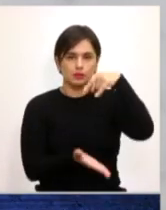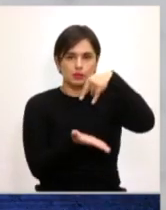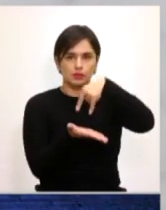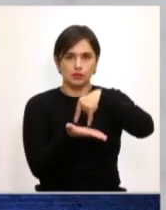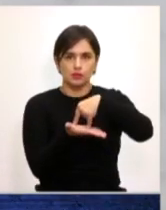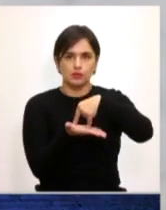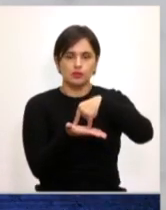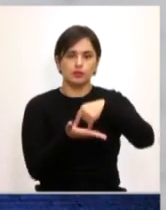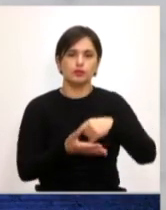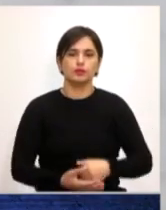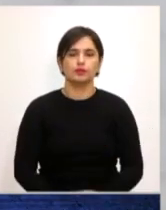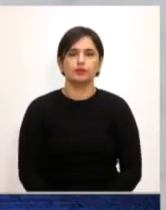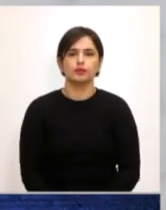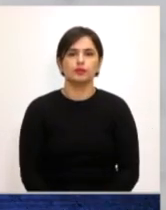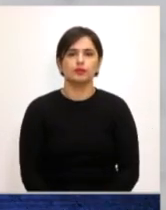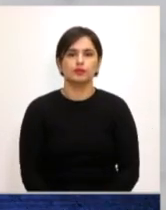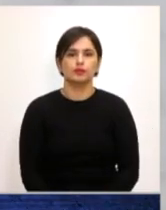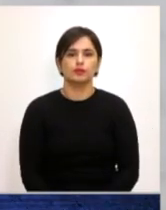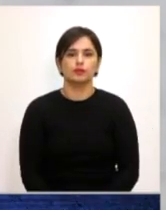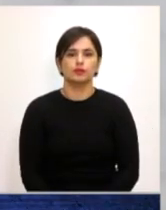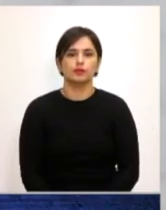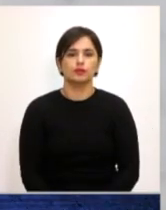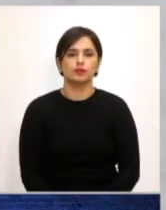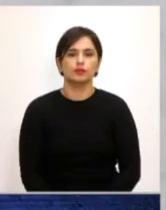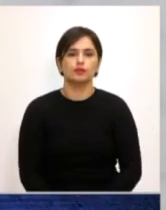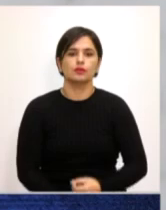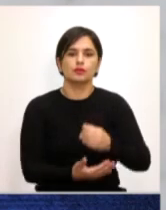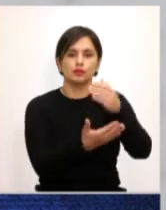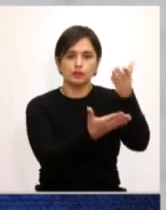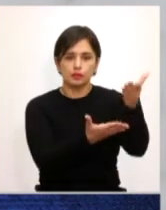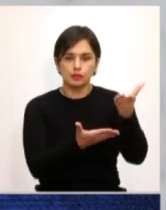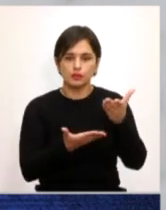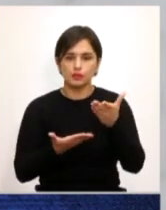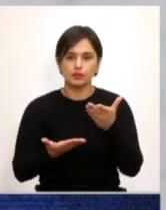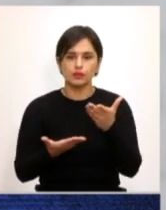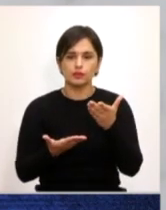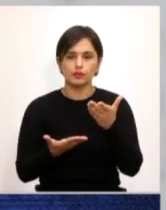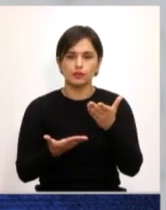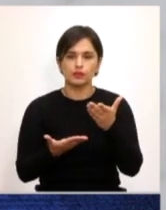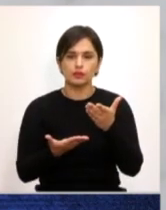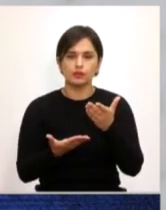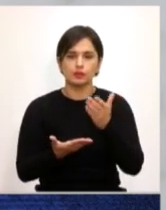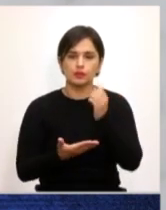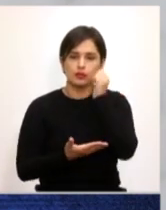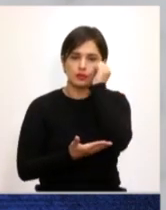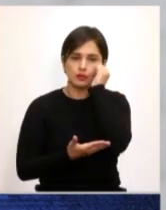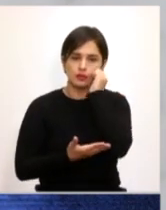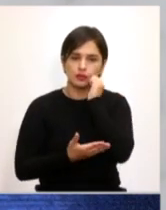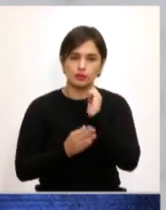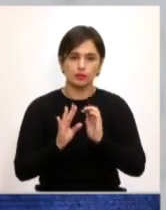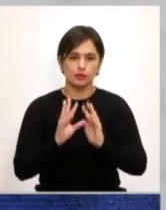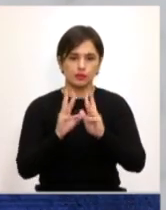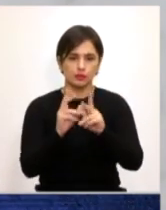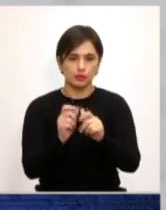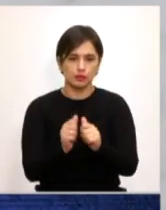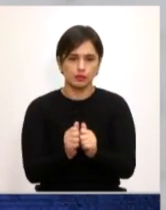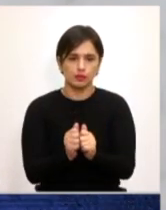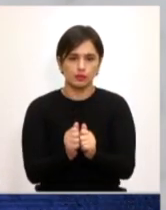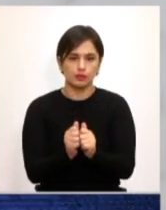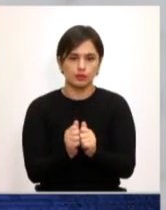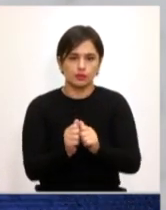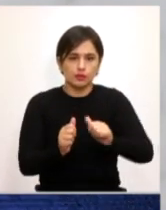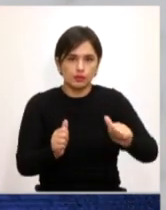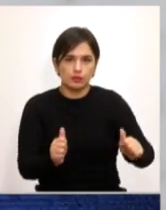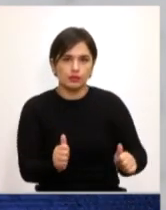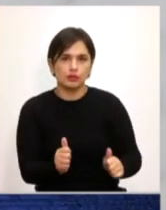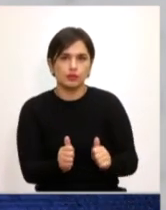Nacional, distinguidos invitados, querida familia que me acompaña